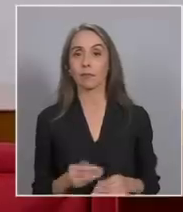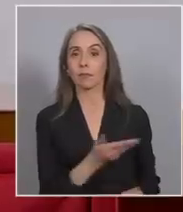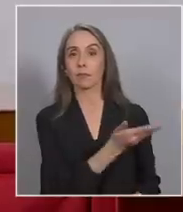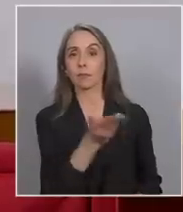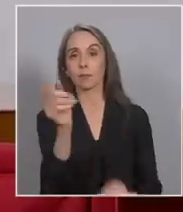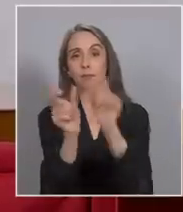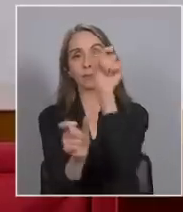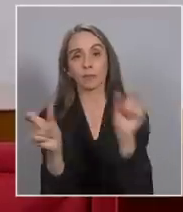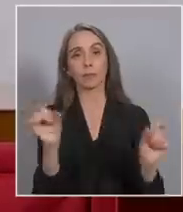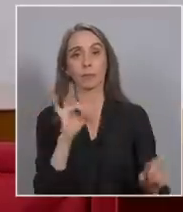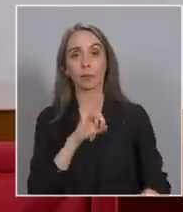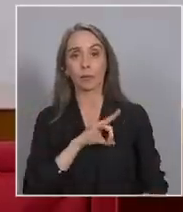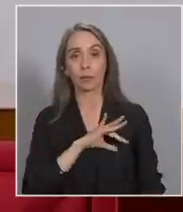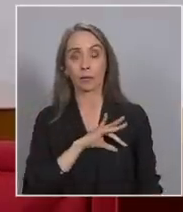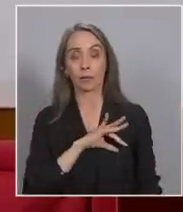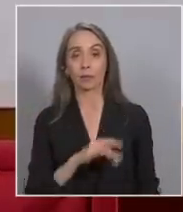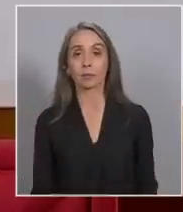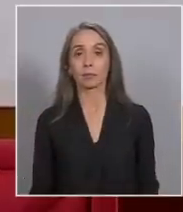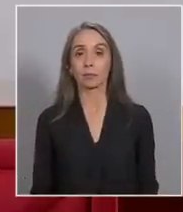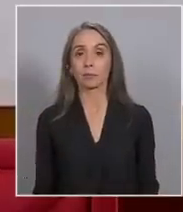Compatriotas,